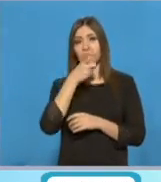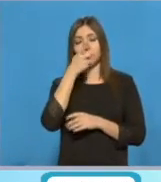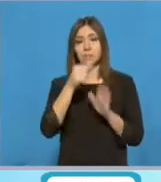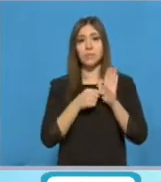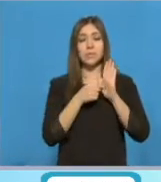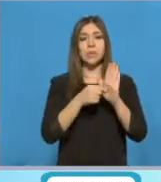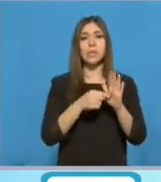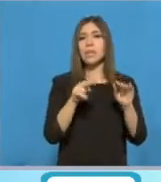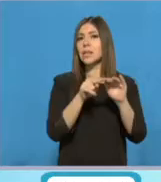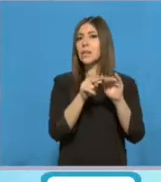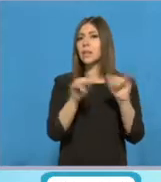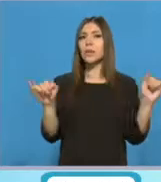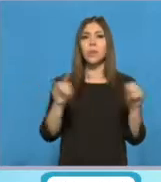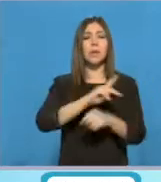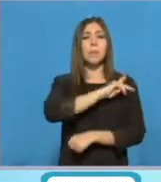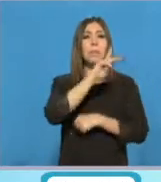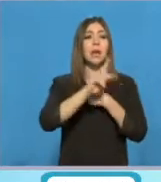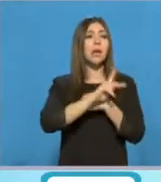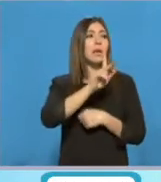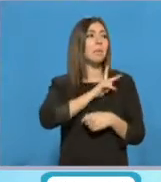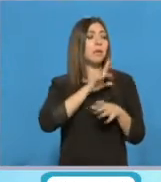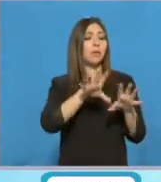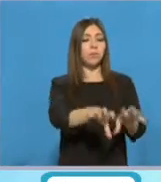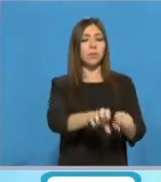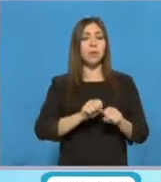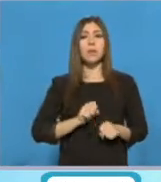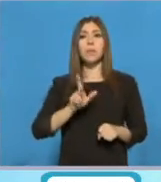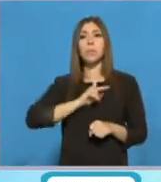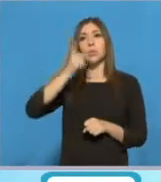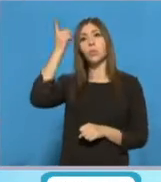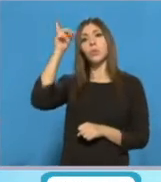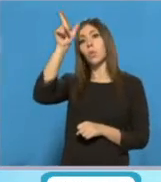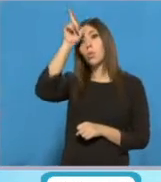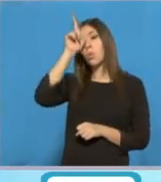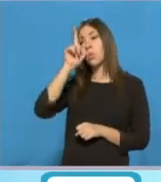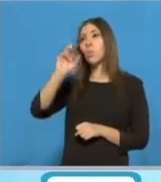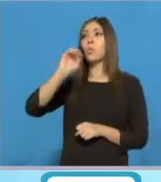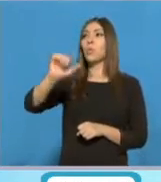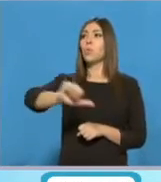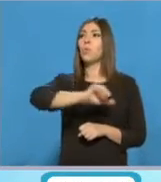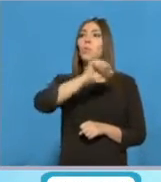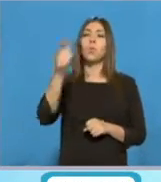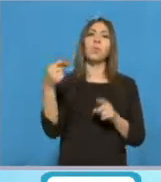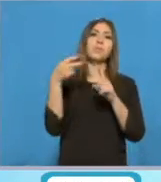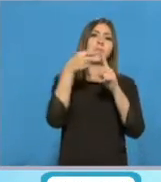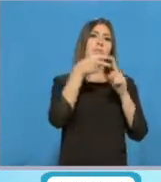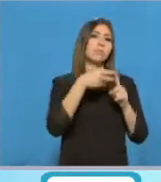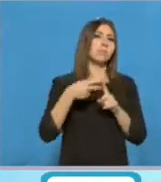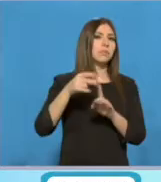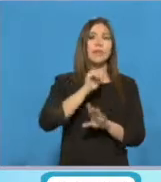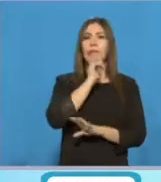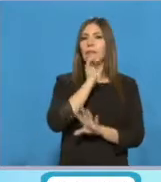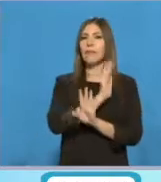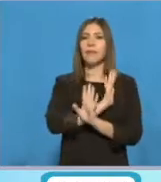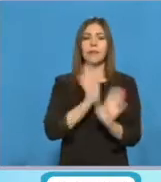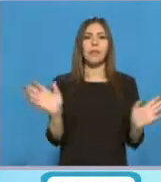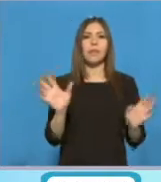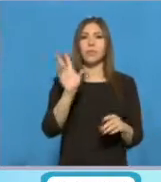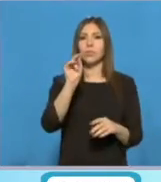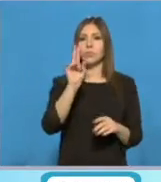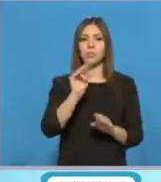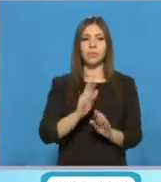ninguna nación puede adjudicarse la propiedad de Qué bueno. la luna o cualquier otro astro. Ese sería el colmo. Ya sería el colmo, Sí, por no,